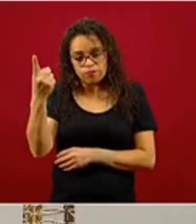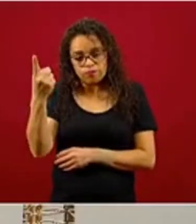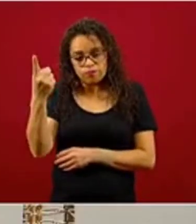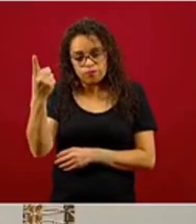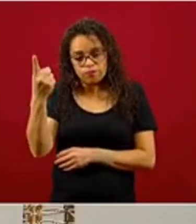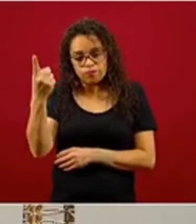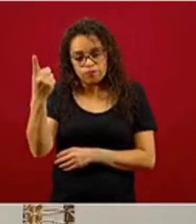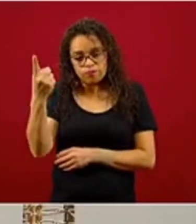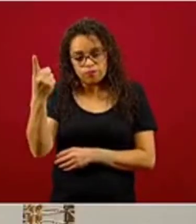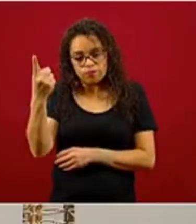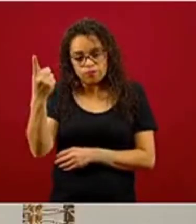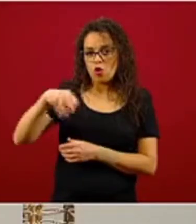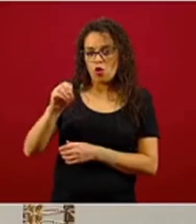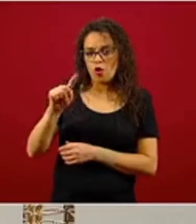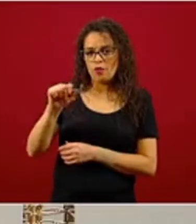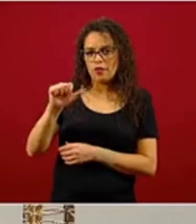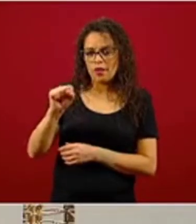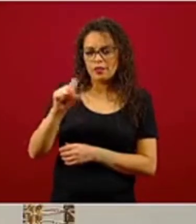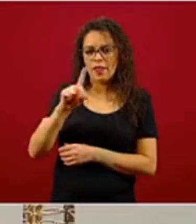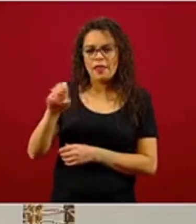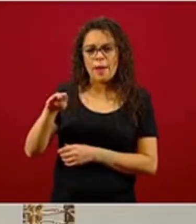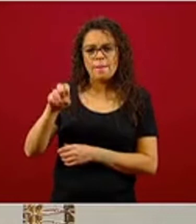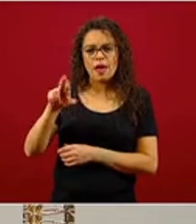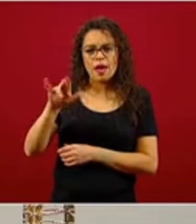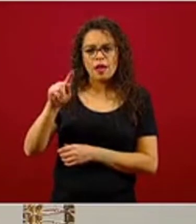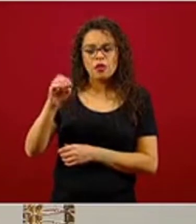su nombre lo dice, es una nota que estimula